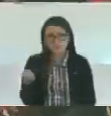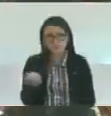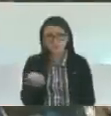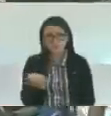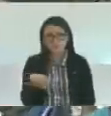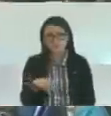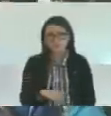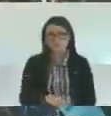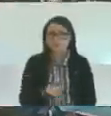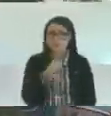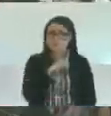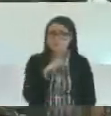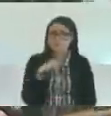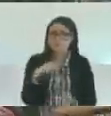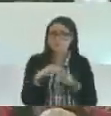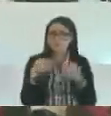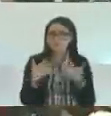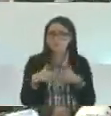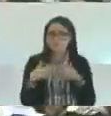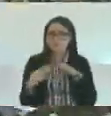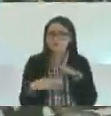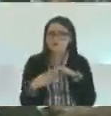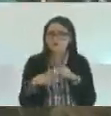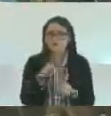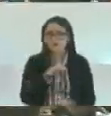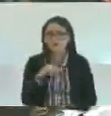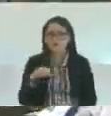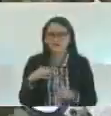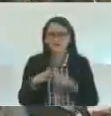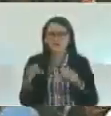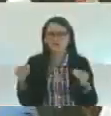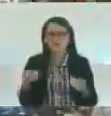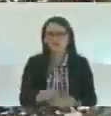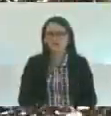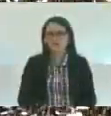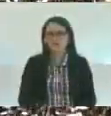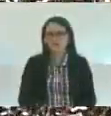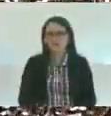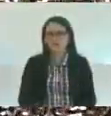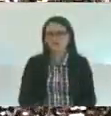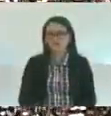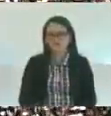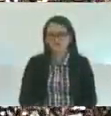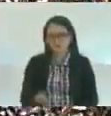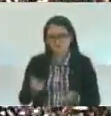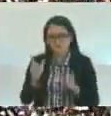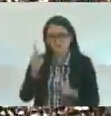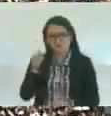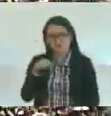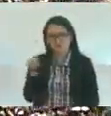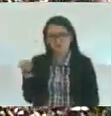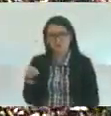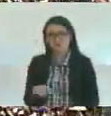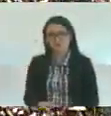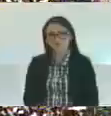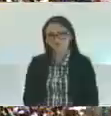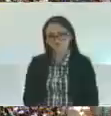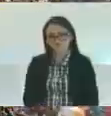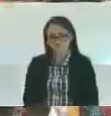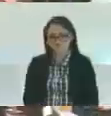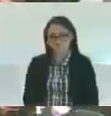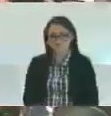Y va a privatizar todas las empresas básicas. ¿Guayana va a permitir eso?